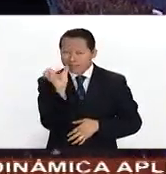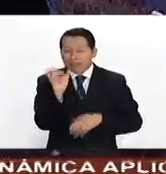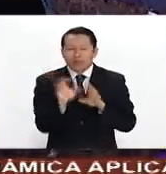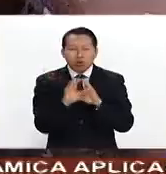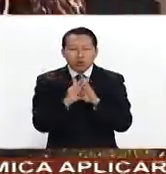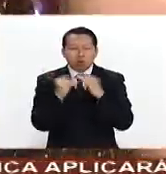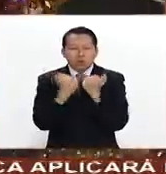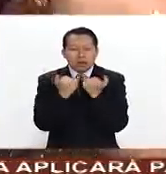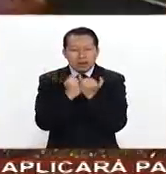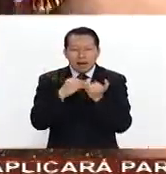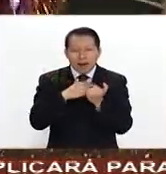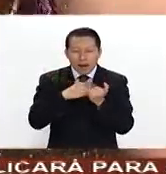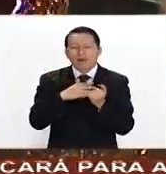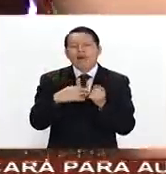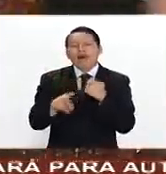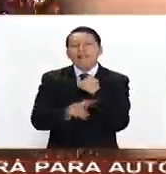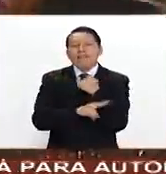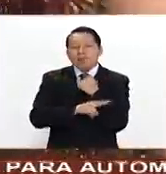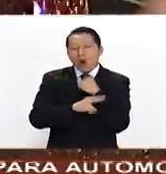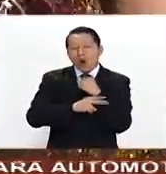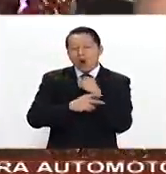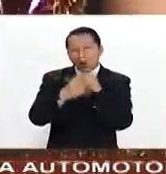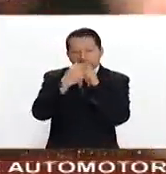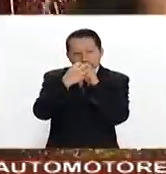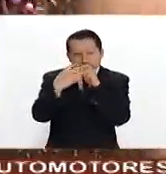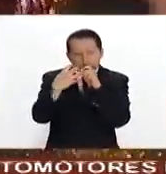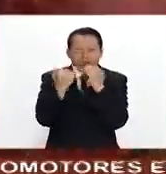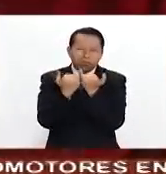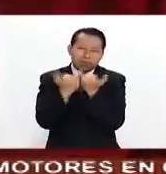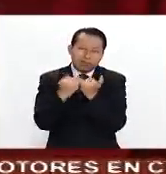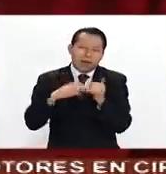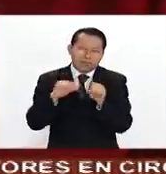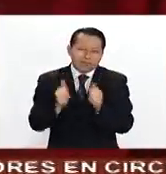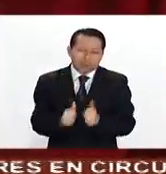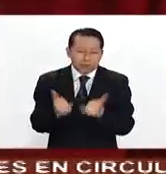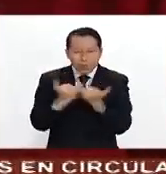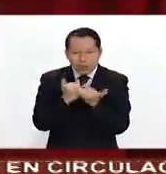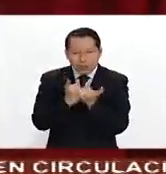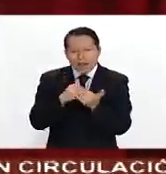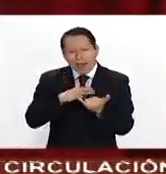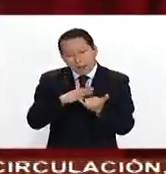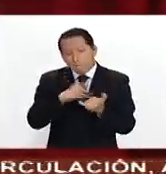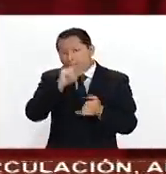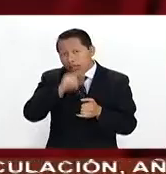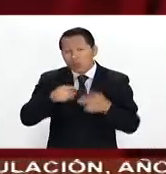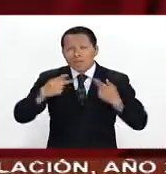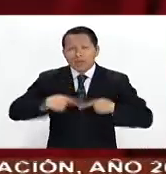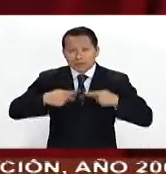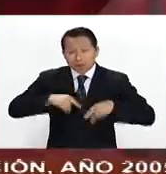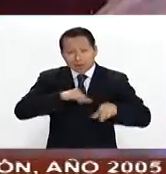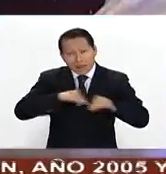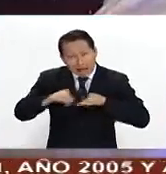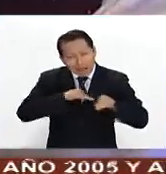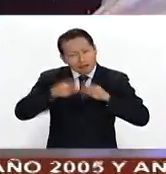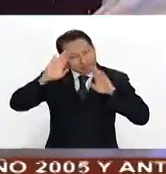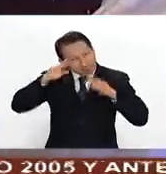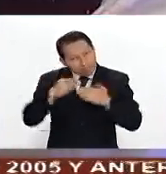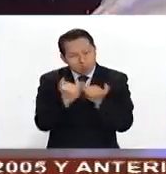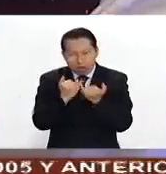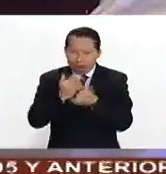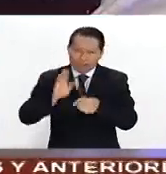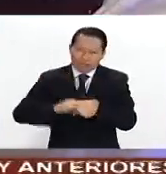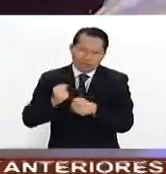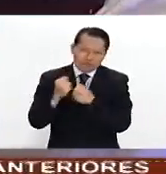elaboradas con la técnica de vidrio soplado son una preciada artesanía. El empeño y creatividad de los fabricantes va más allá de la herencia que